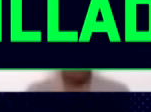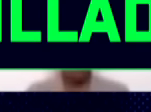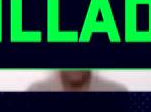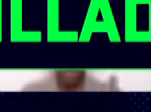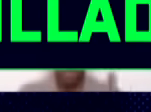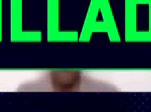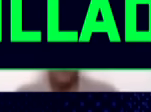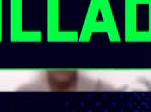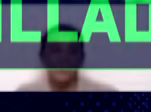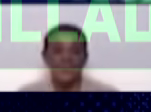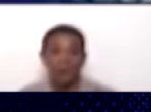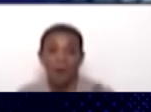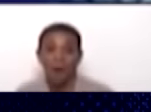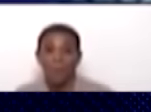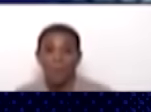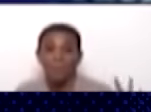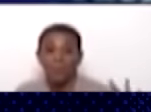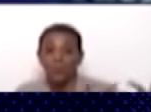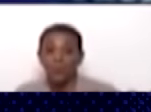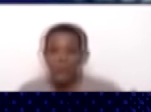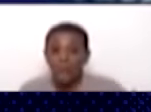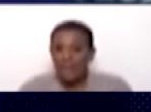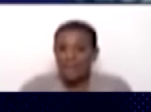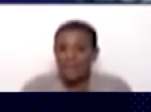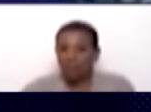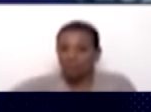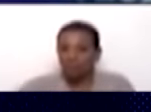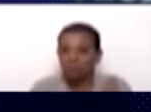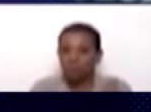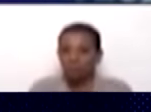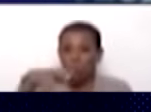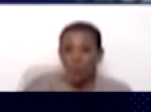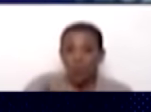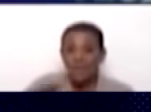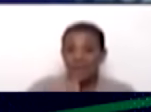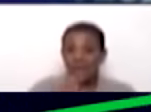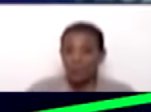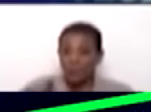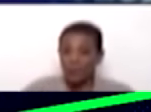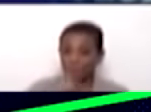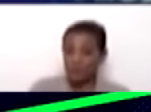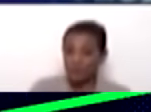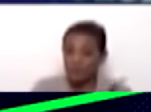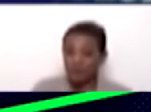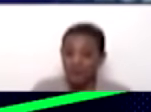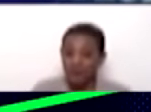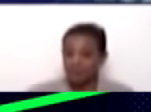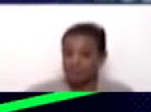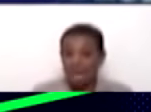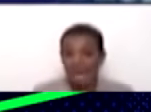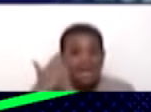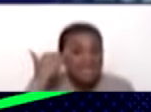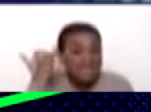imperialismo norteamericano, que pretende acabar con el Estado, con los derechos sociales, y que